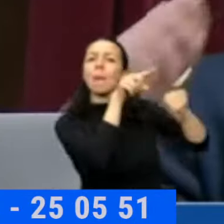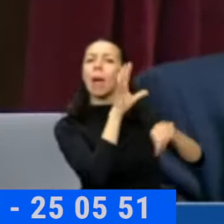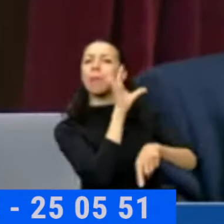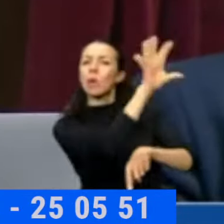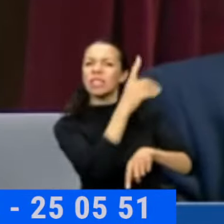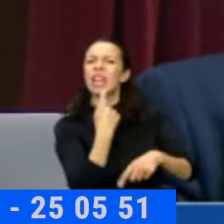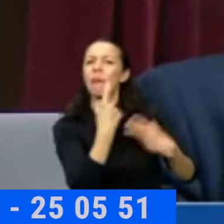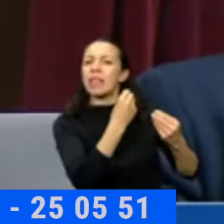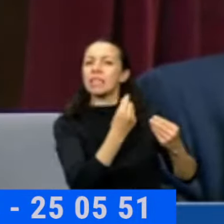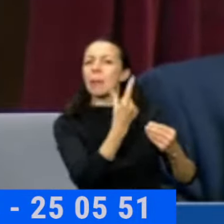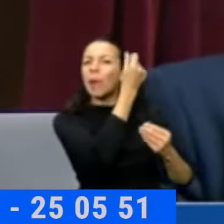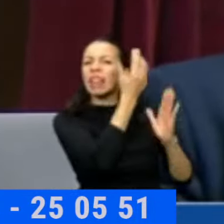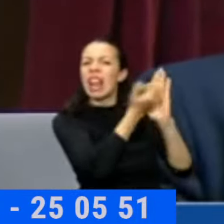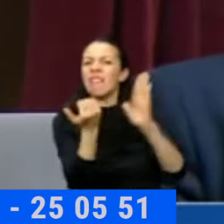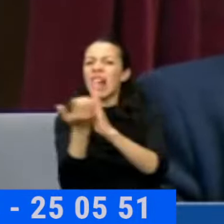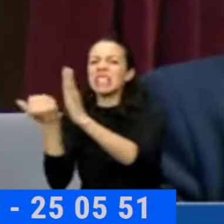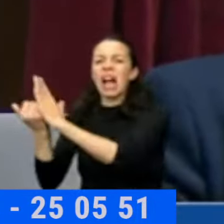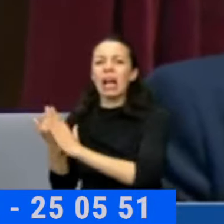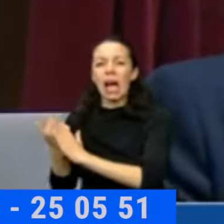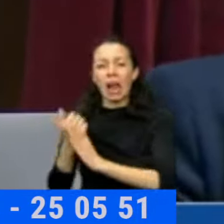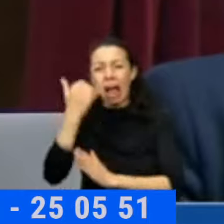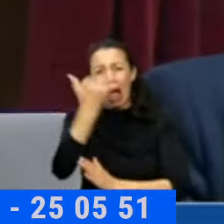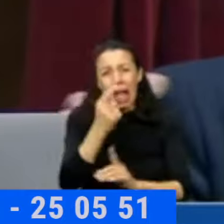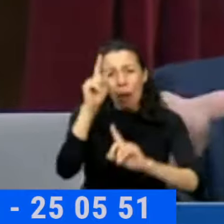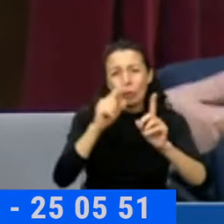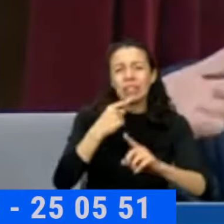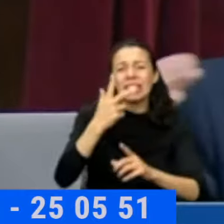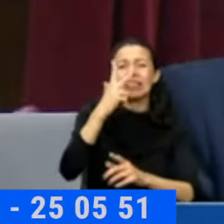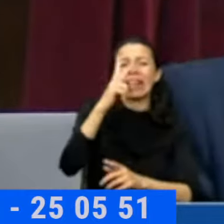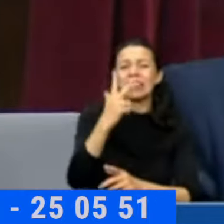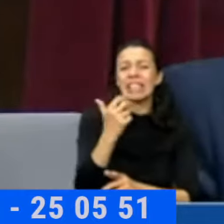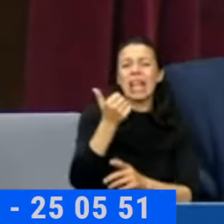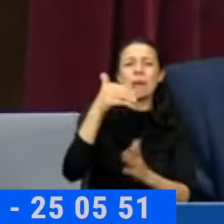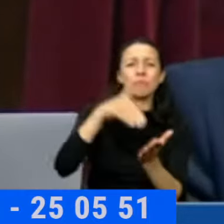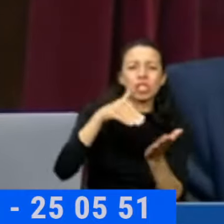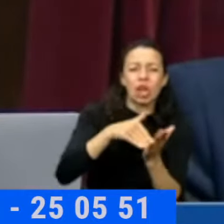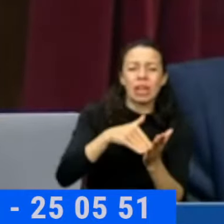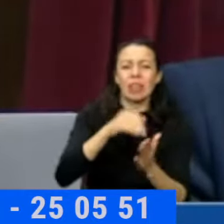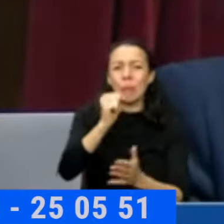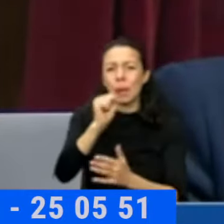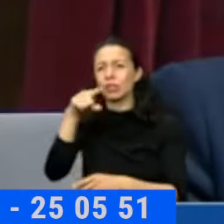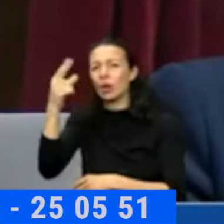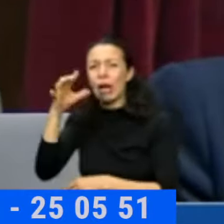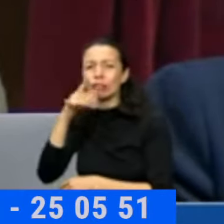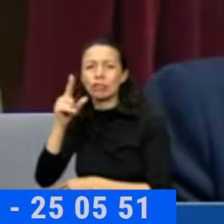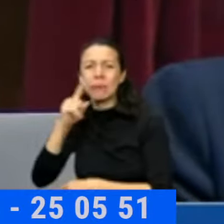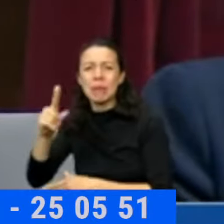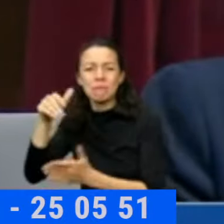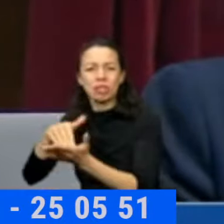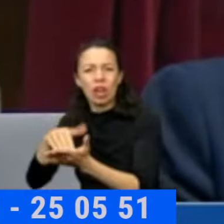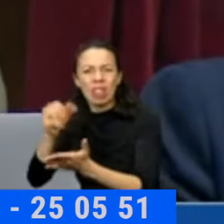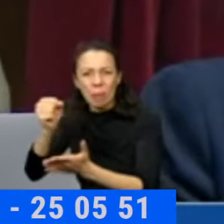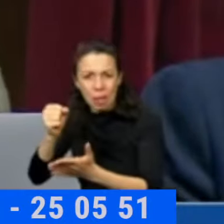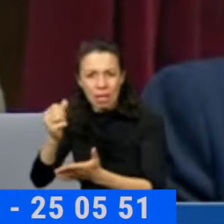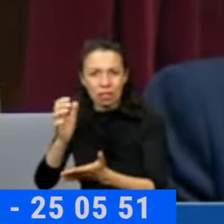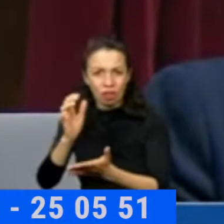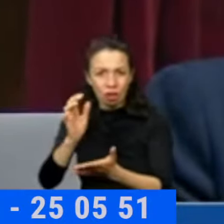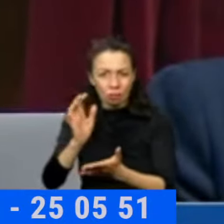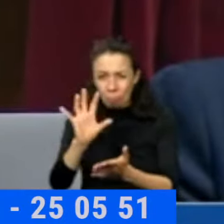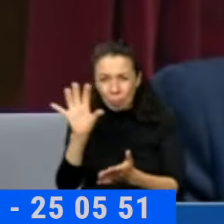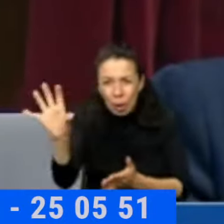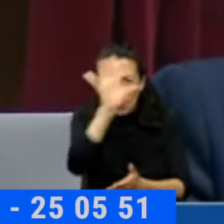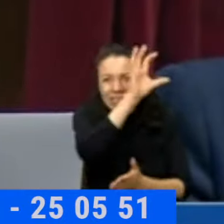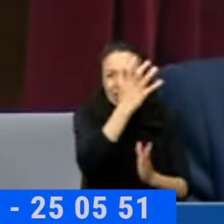¿Por qué? Porque como perdón, está tomando el pelo, ¿no? No lo escuché, si fastidió o si eso en vez de ser como